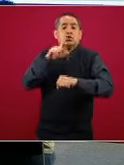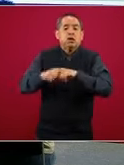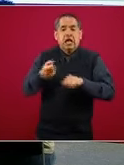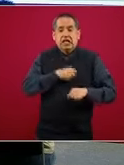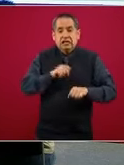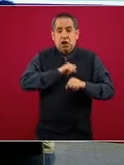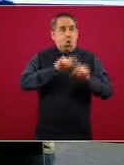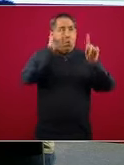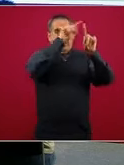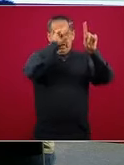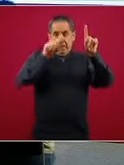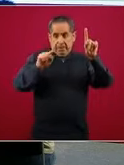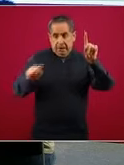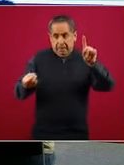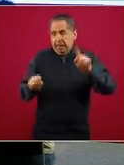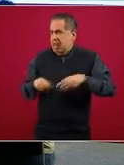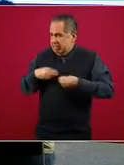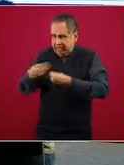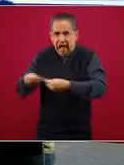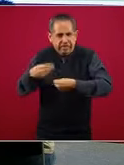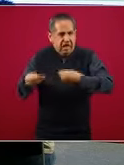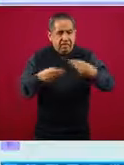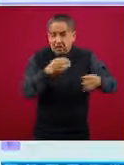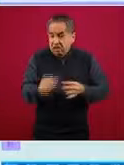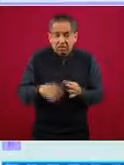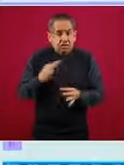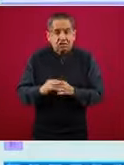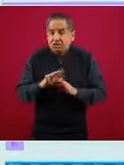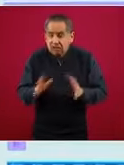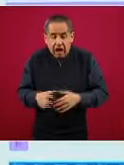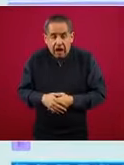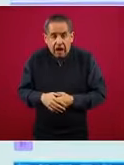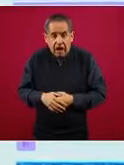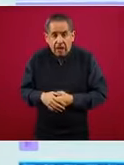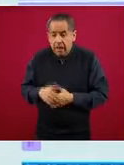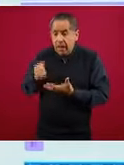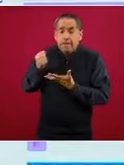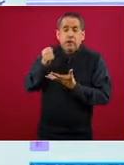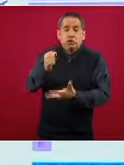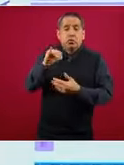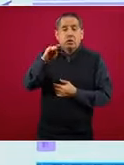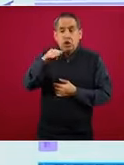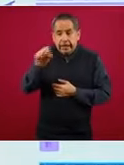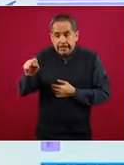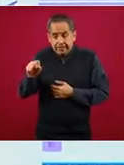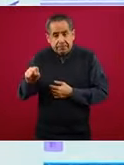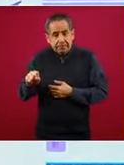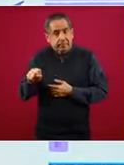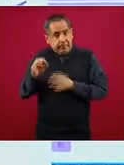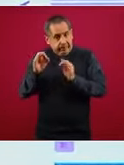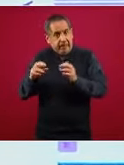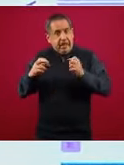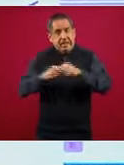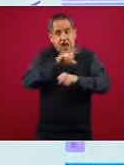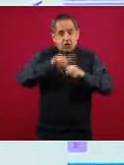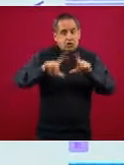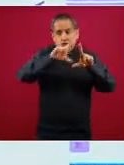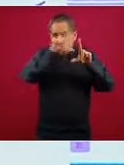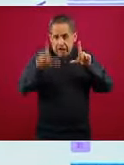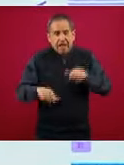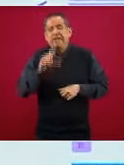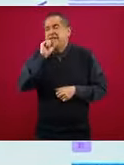que participan en el diagnóstico. El presupuesto del Instituto Mexicano del Seguro Social, institución nacional,